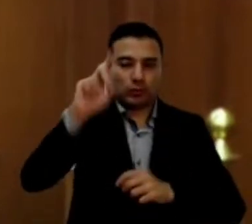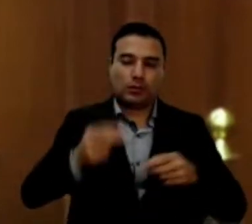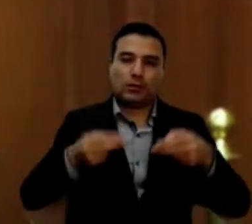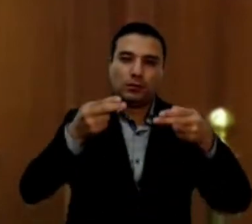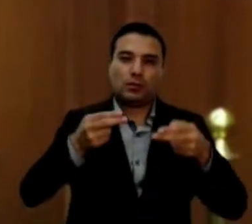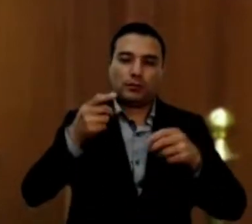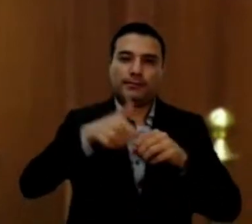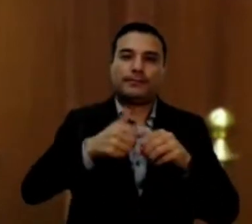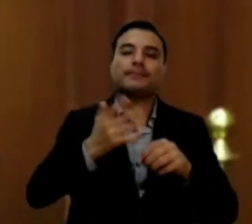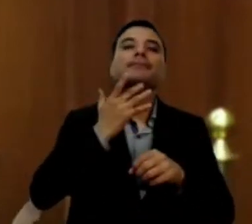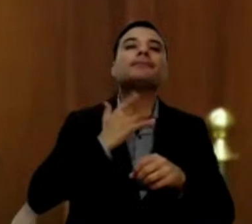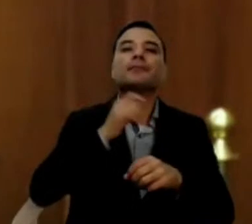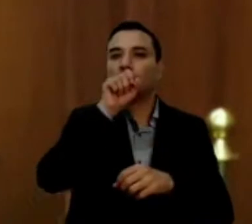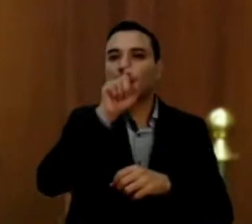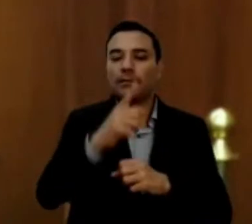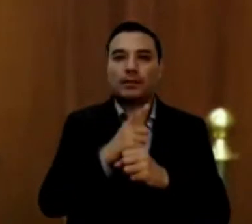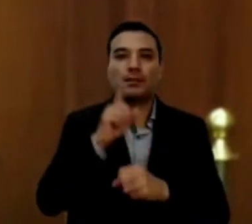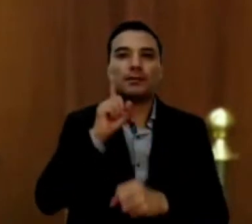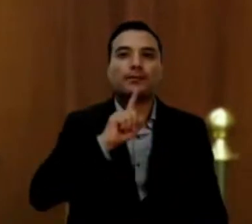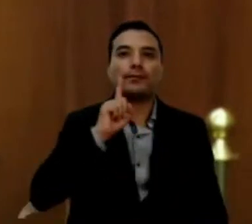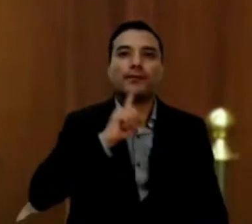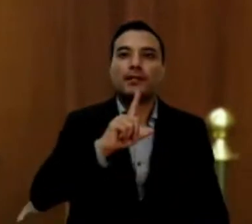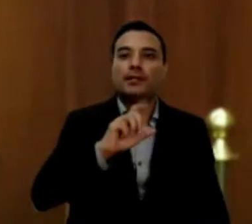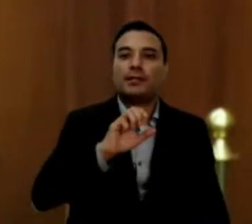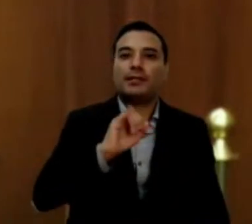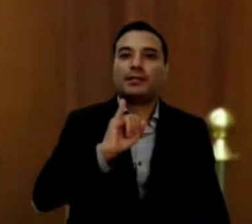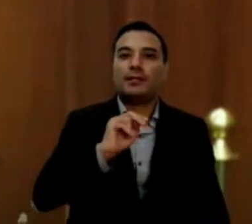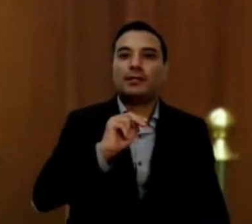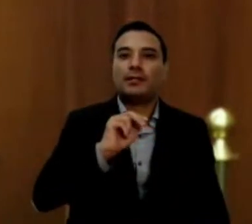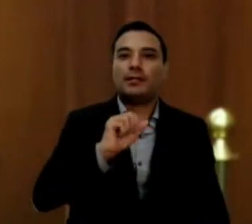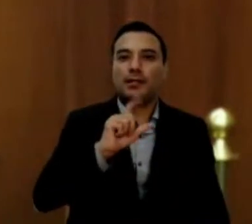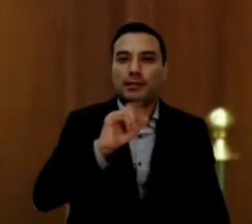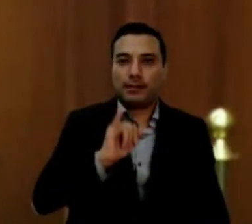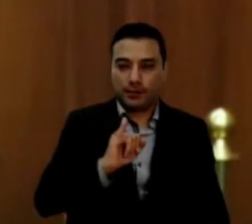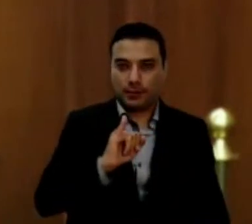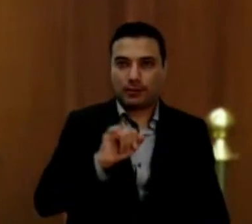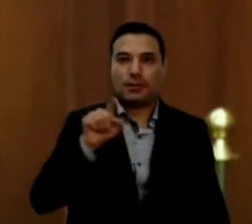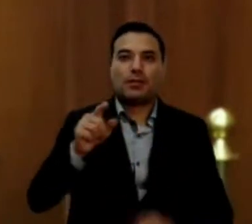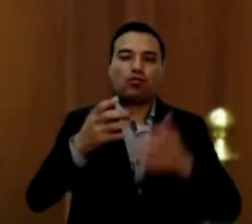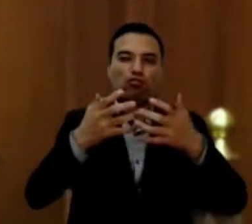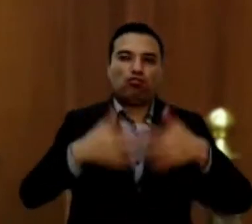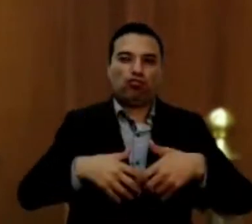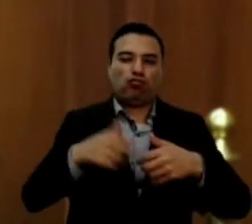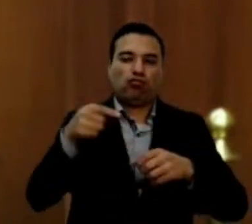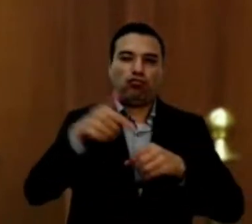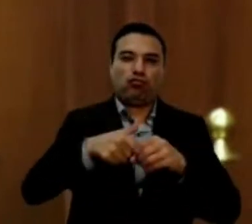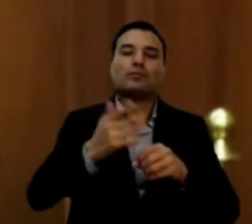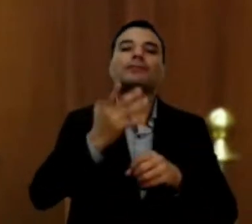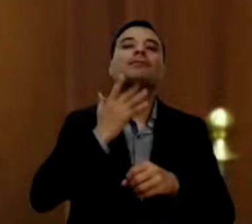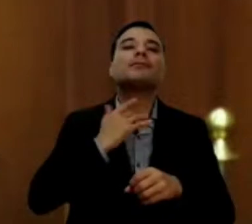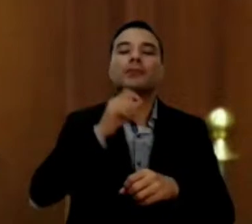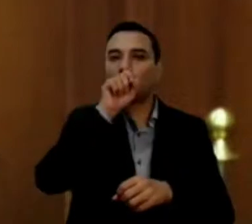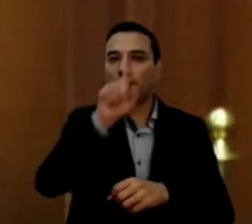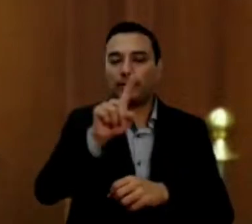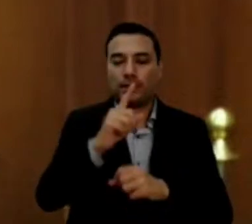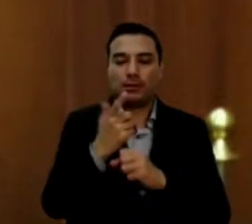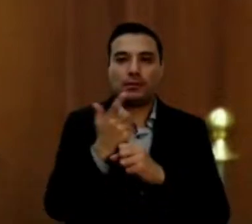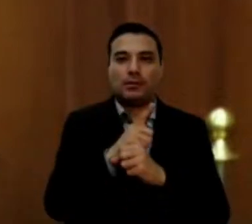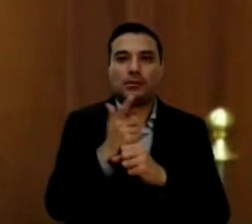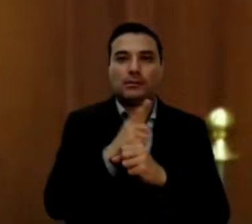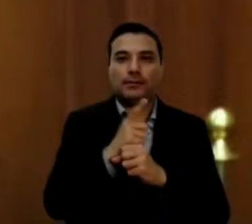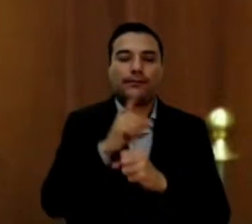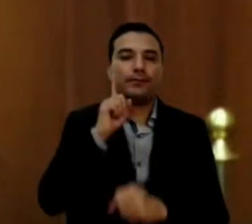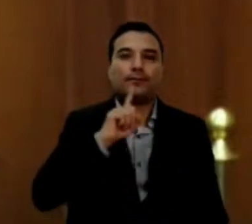igual forma, de la licenciada Leilani Torres Carmona, empresaria gasolinera, así como de la